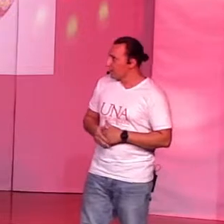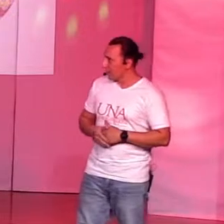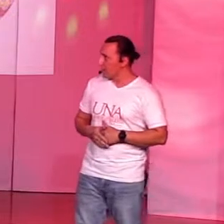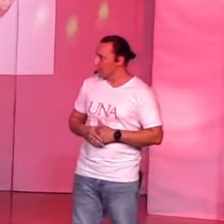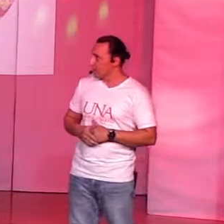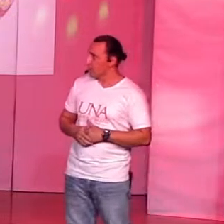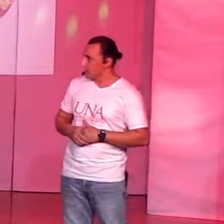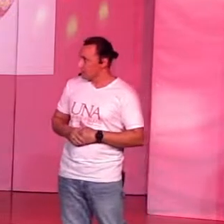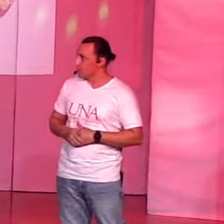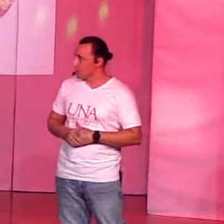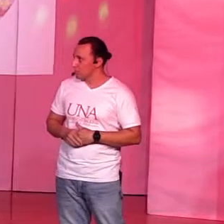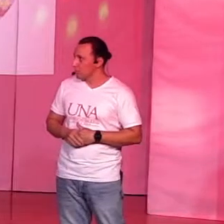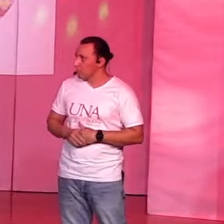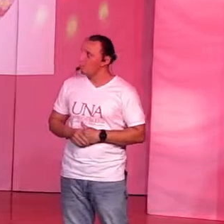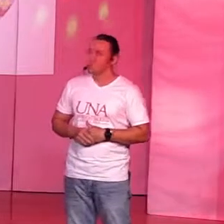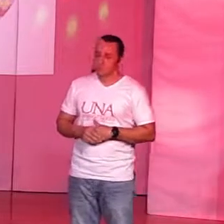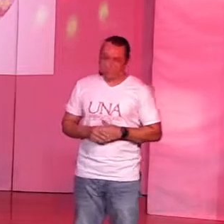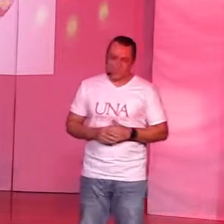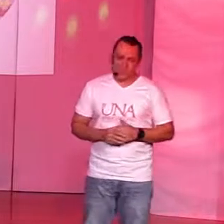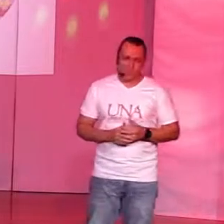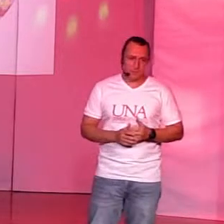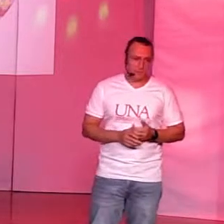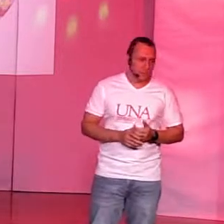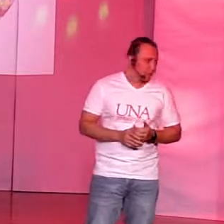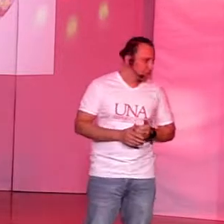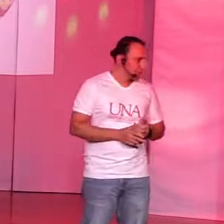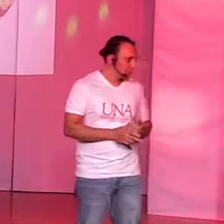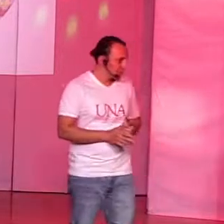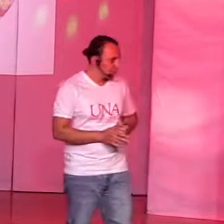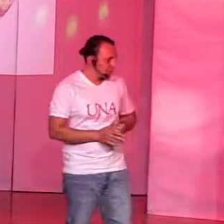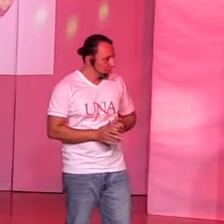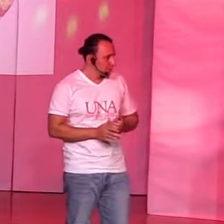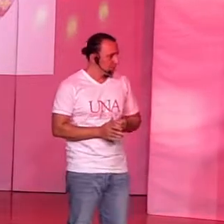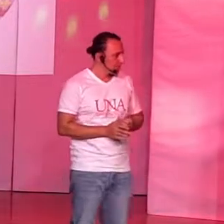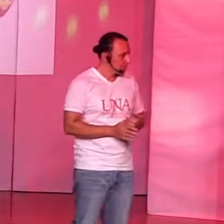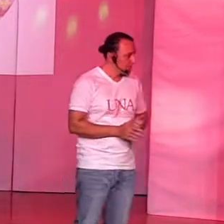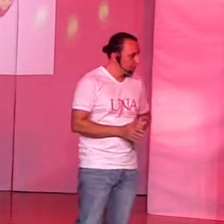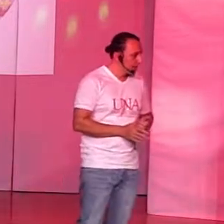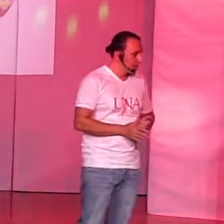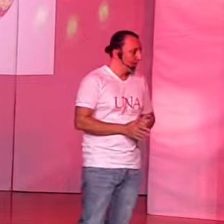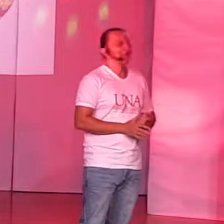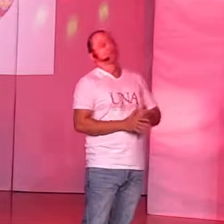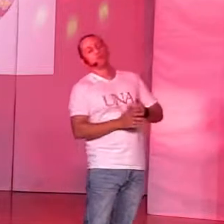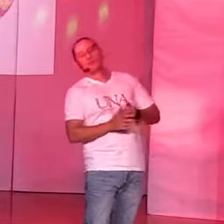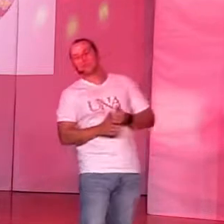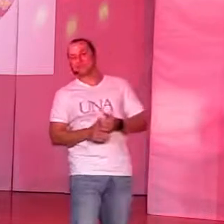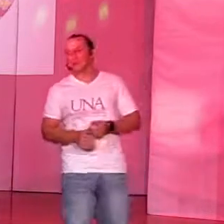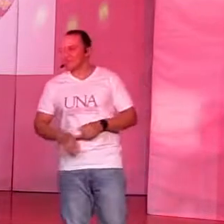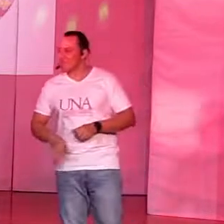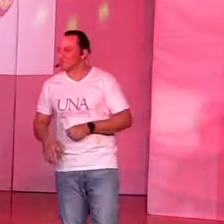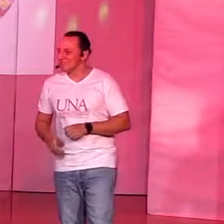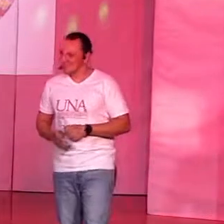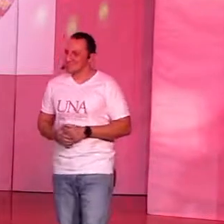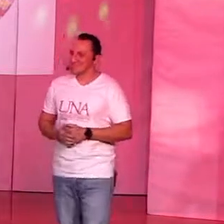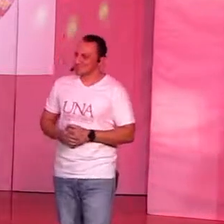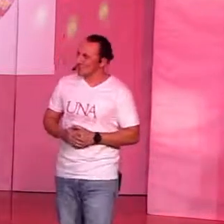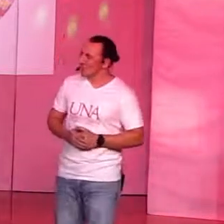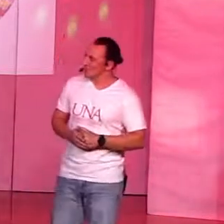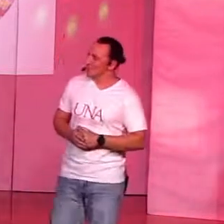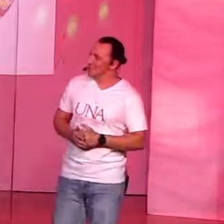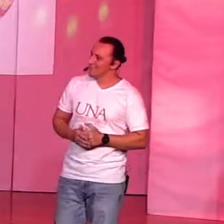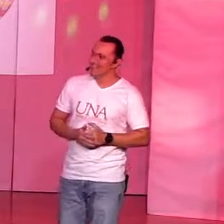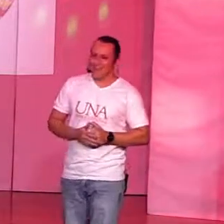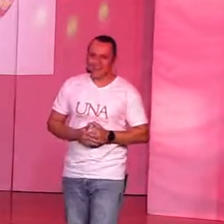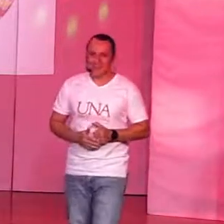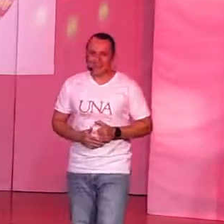www.videestudiantil.una.ac.cr para más información. Ahí está toda la información. Marlene, ¿quiere decirnos algo? Ya está el enlace de la página en el chat. Muchísimas gracias. Muy bien, ya